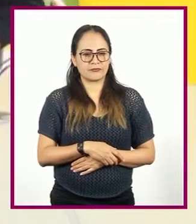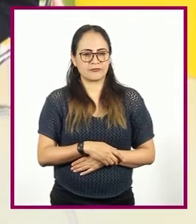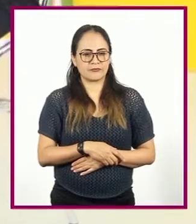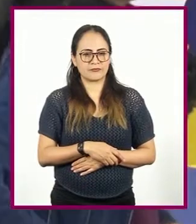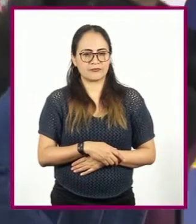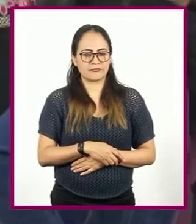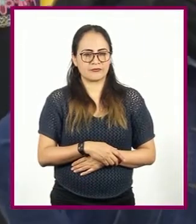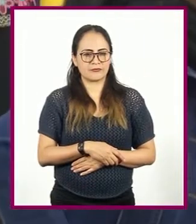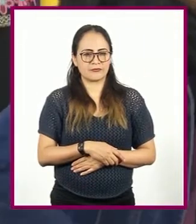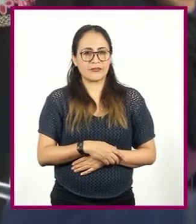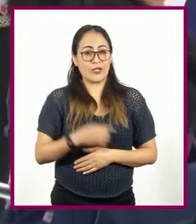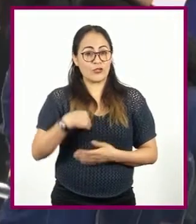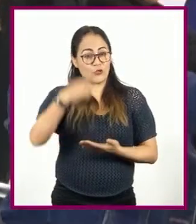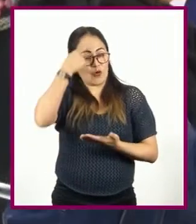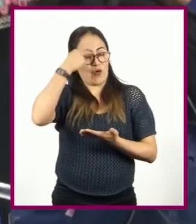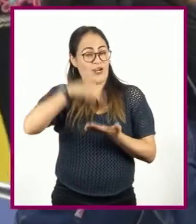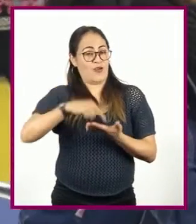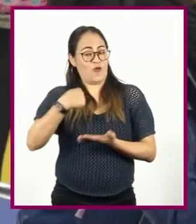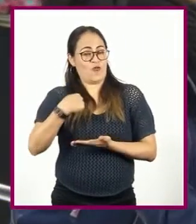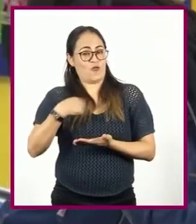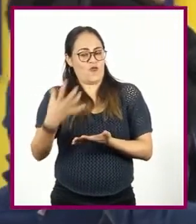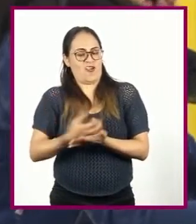Creo que te voy a ganar. Ajá.